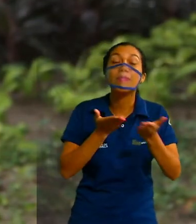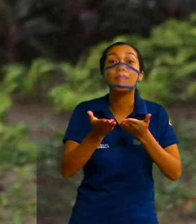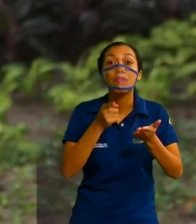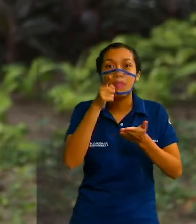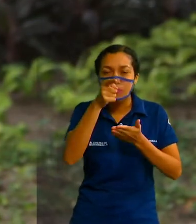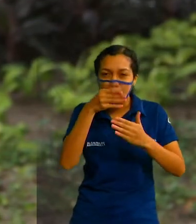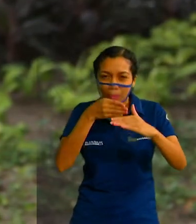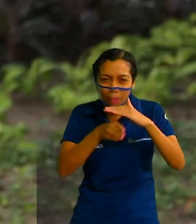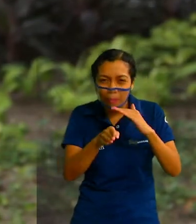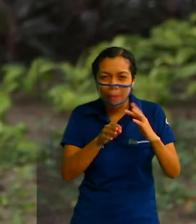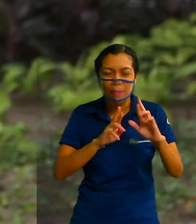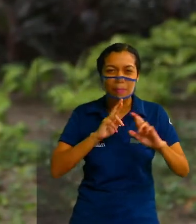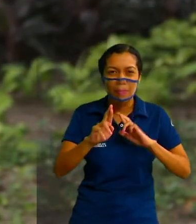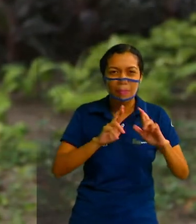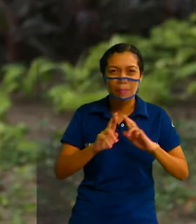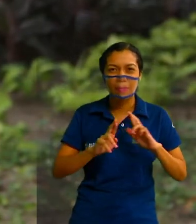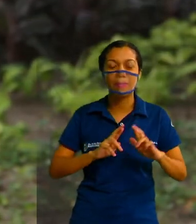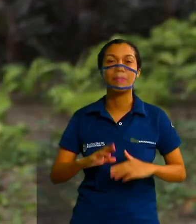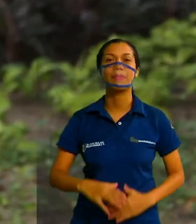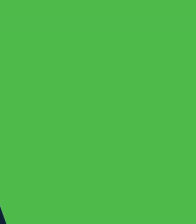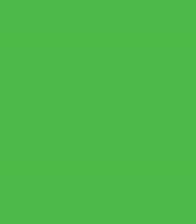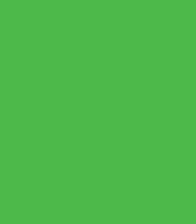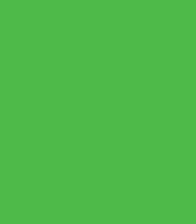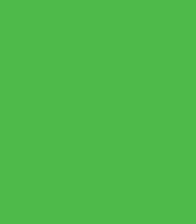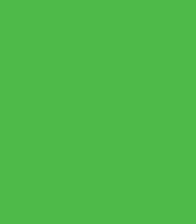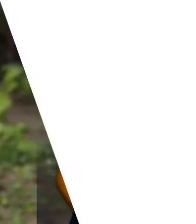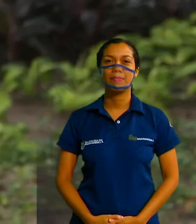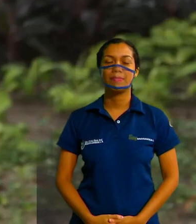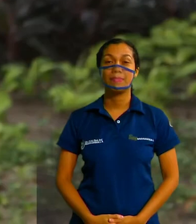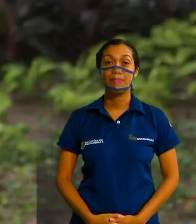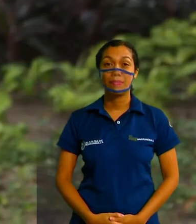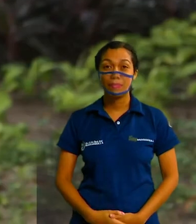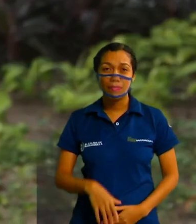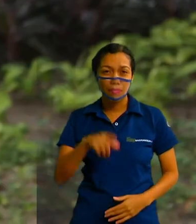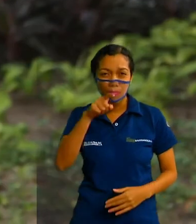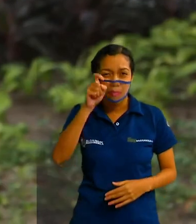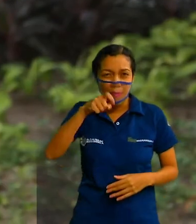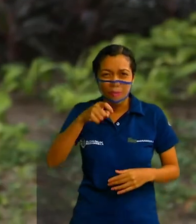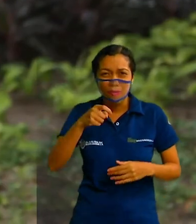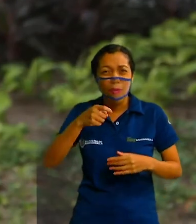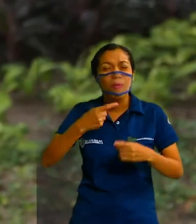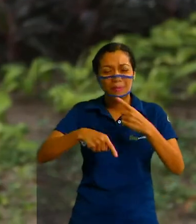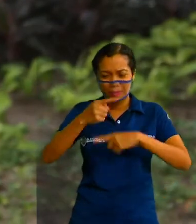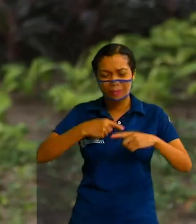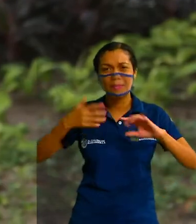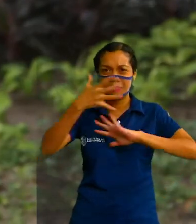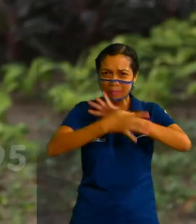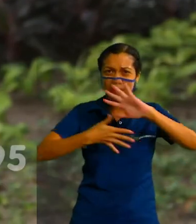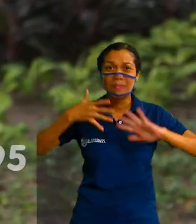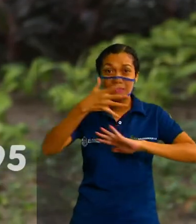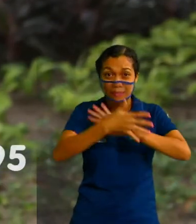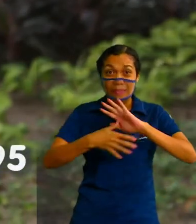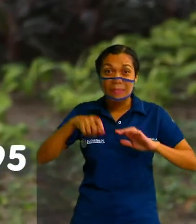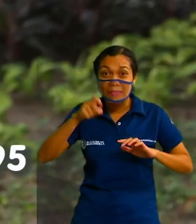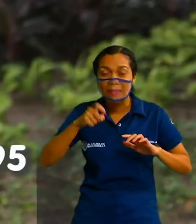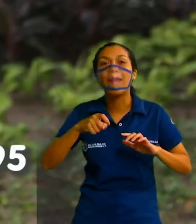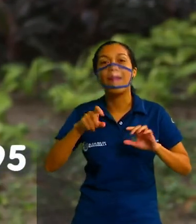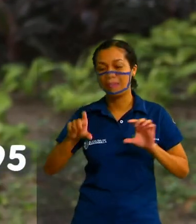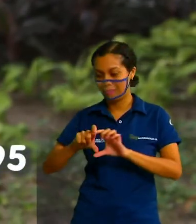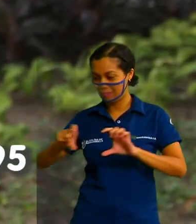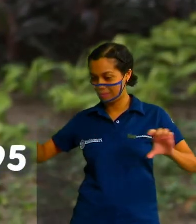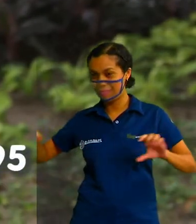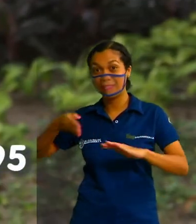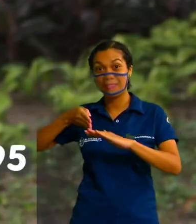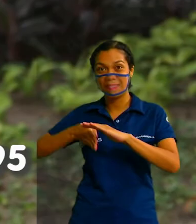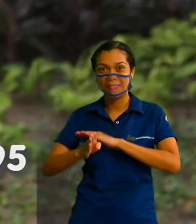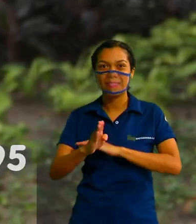está dispuesta a aprender muchos más. Si necesitas interpretación en lengua de señas colombiana, ingresa al link que aparece en